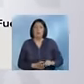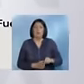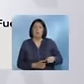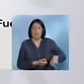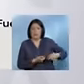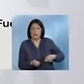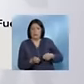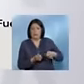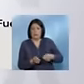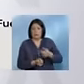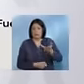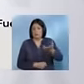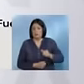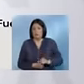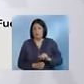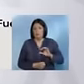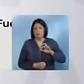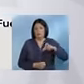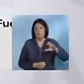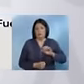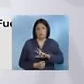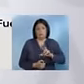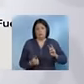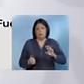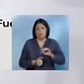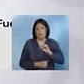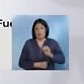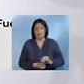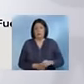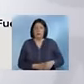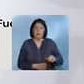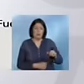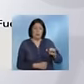Barnechea, 6.96%. Alianza Popular,